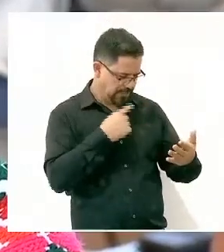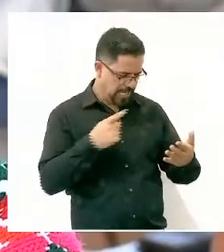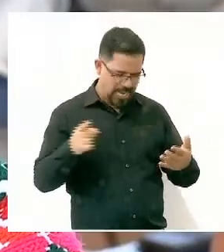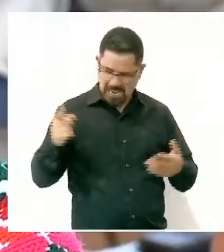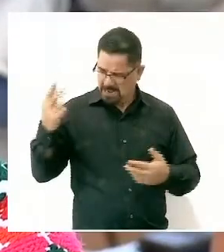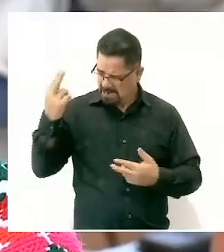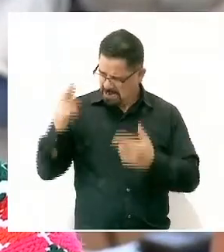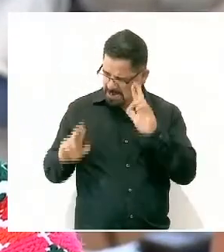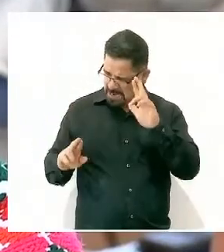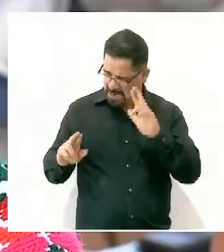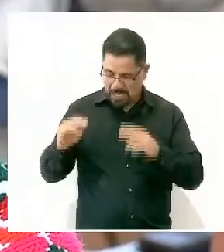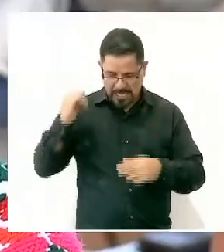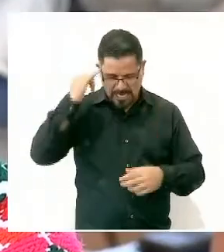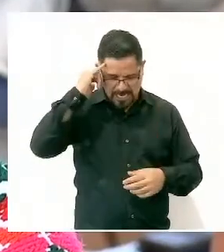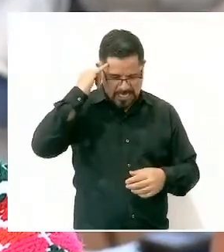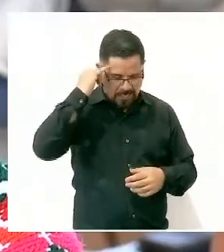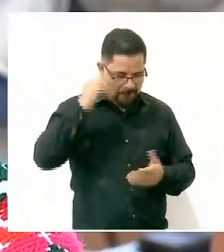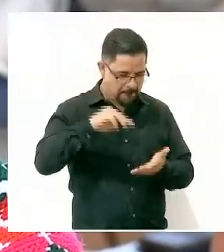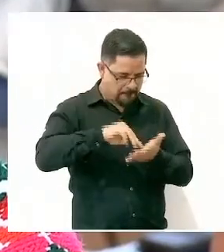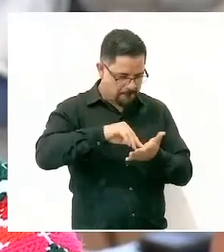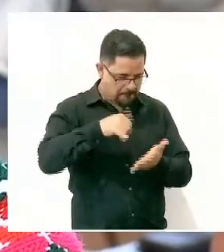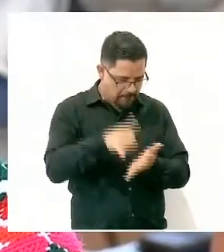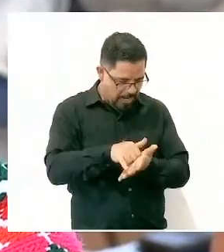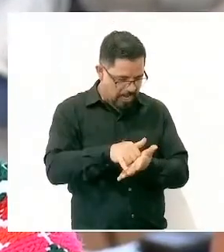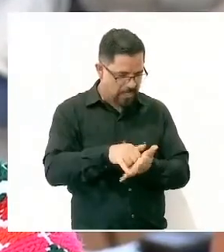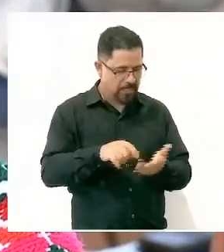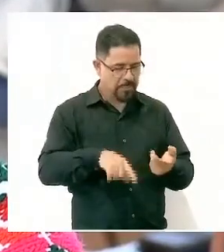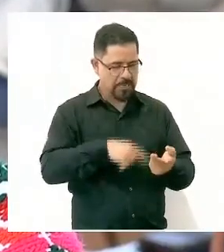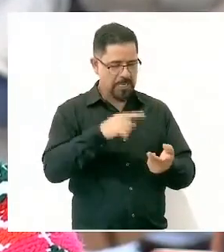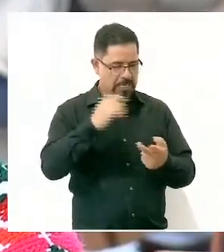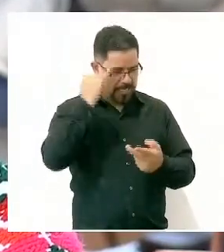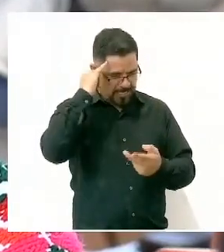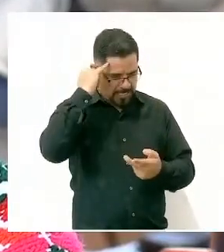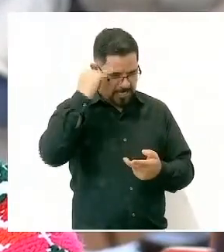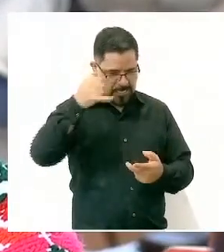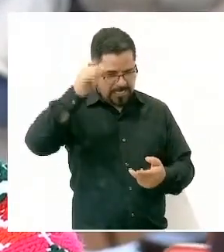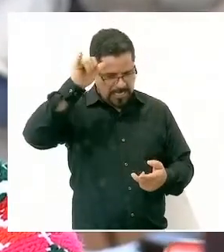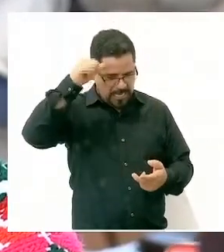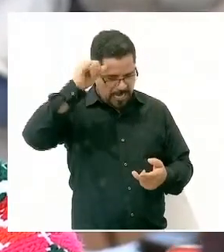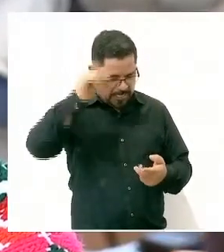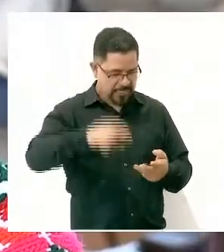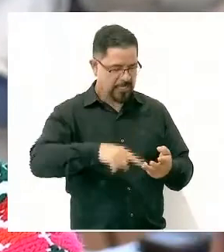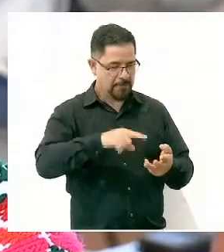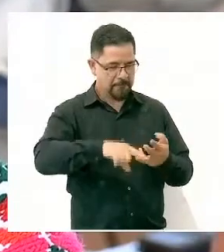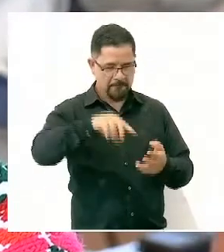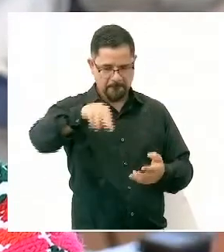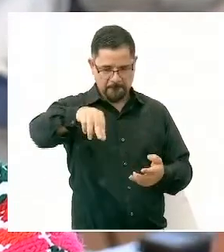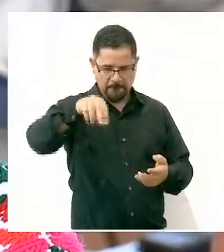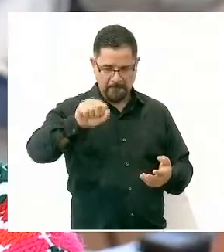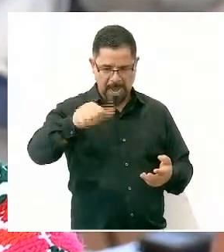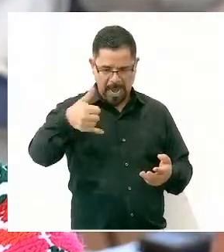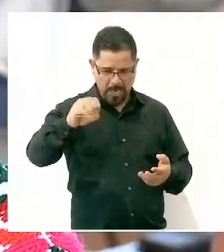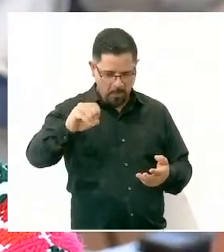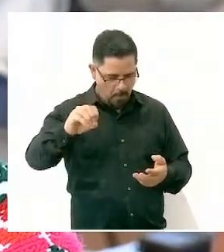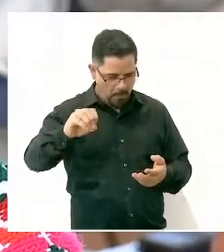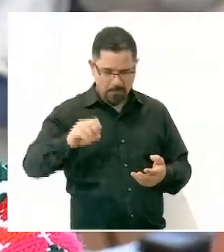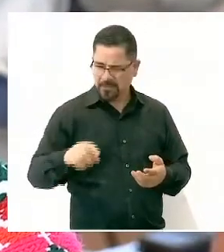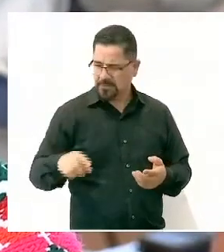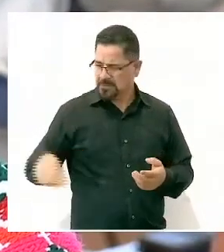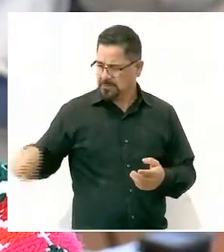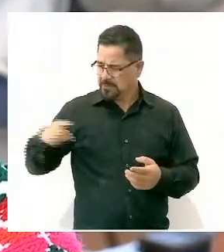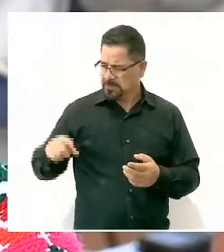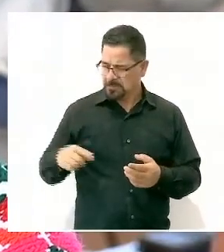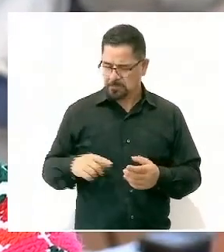mayos y mayas, y expresa que han sido redobladas las